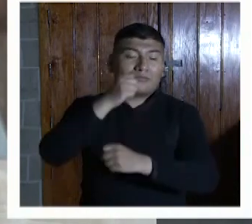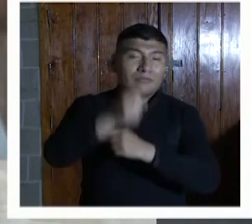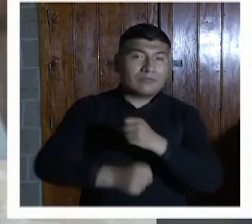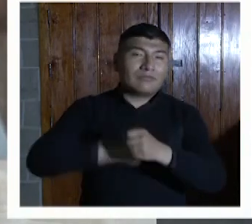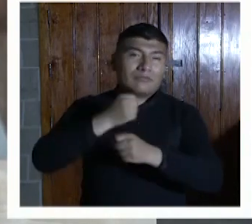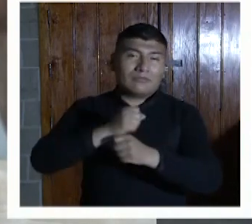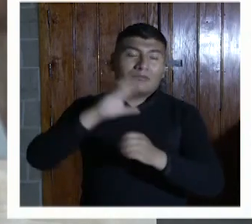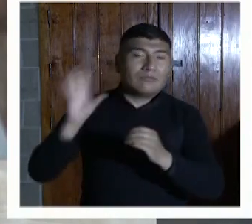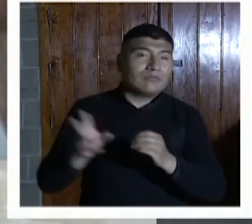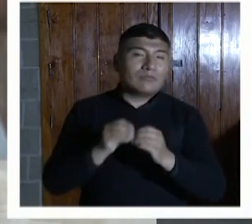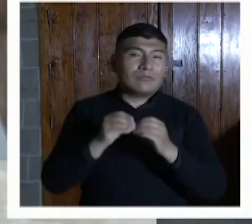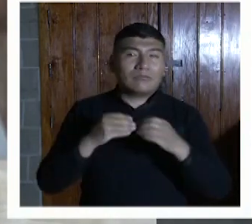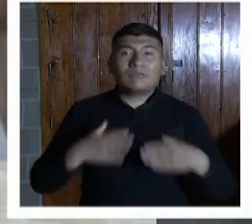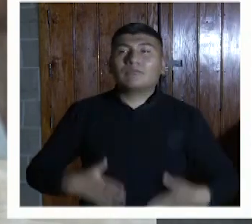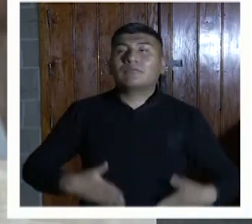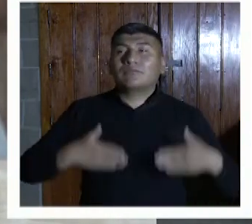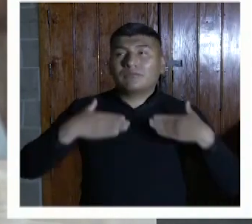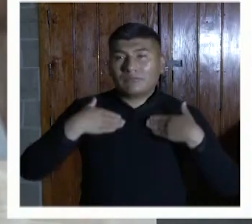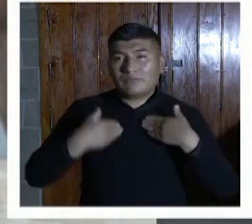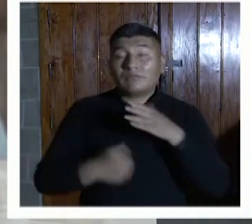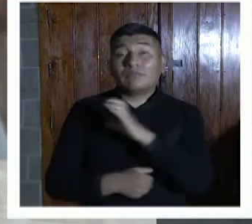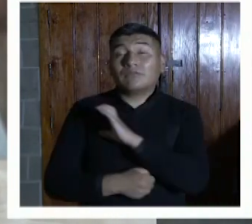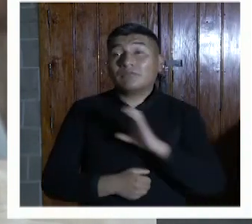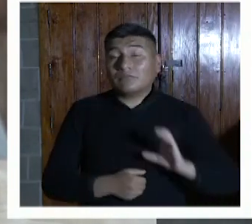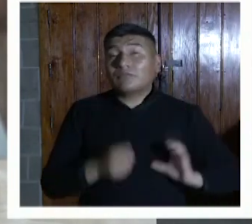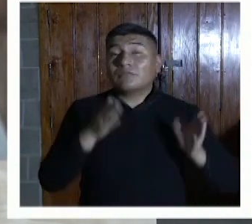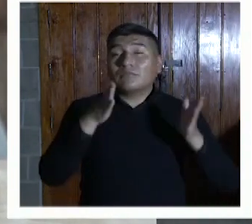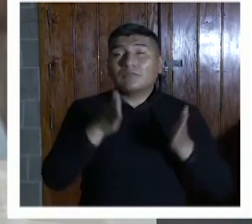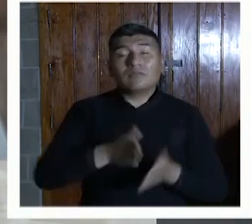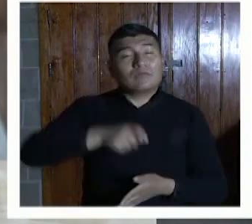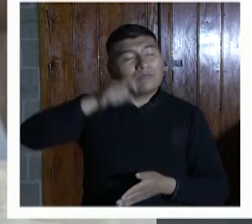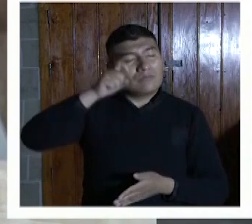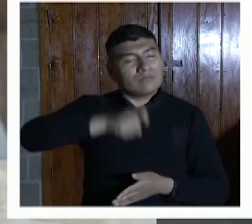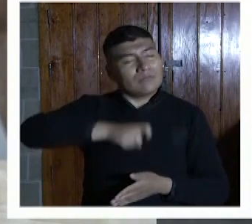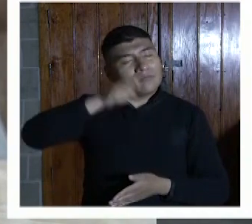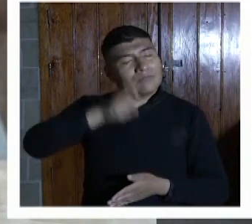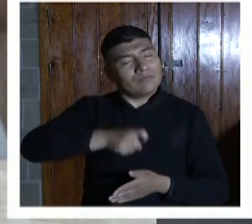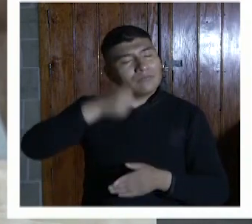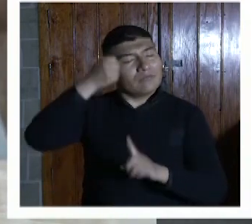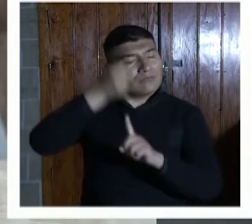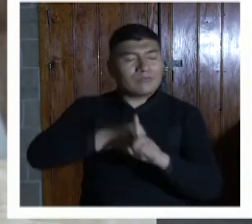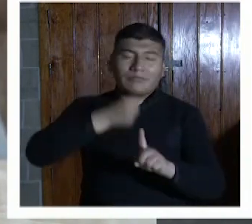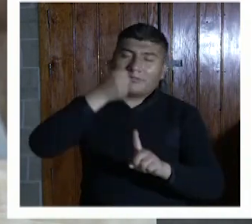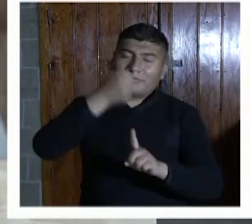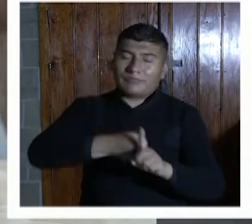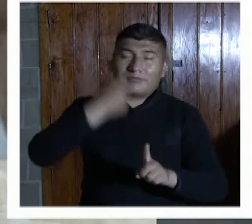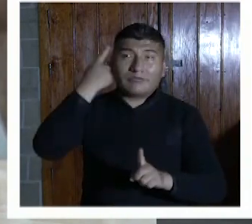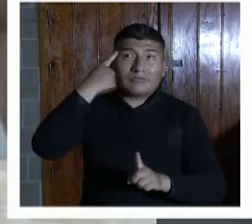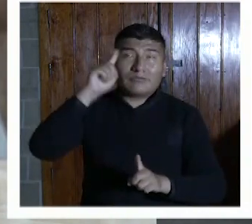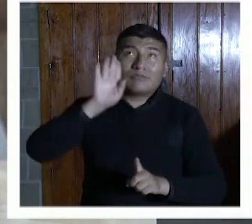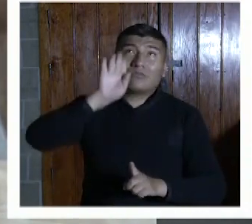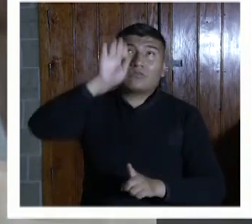vivir. El cristiano tiene que ver más allá de esto.